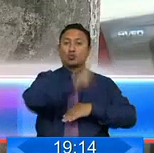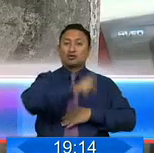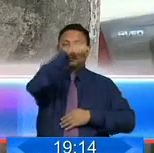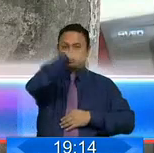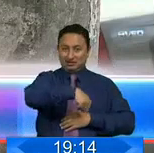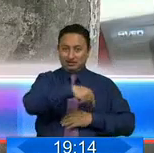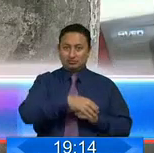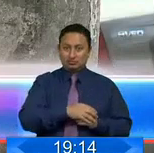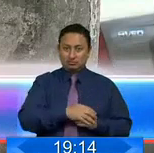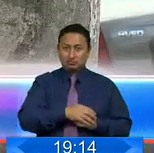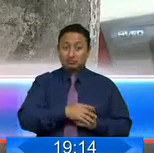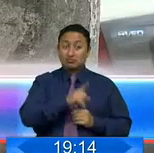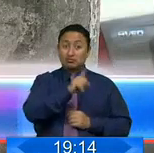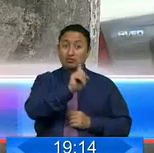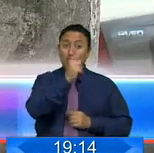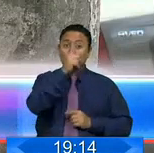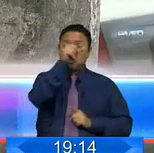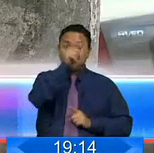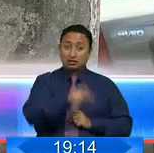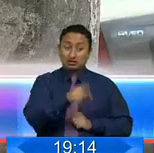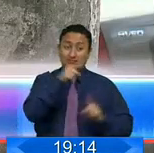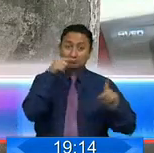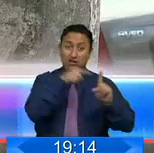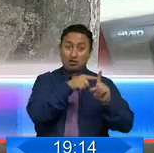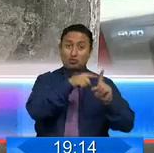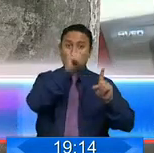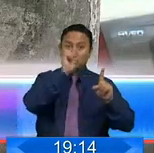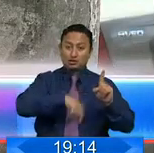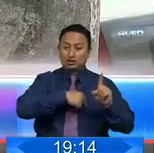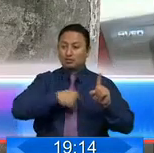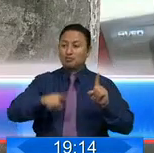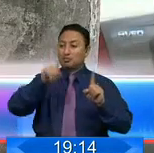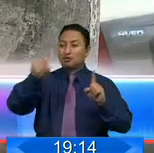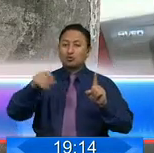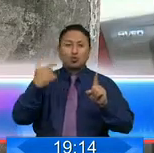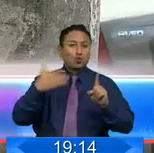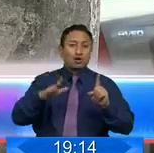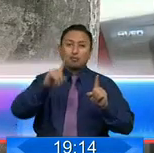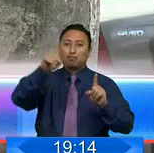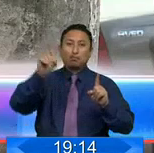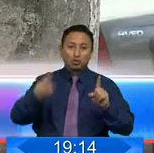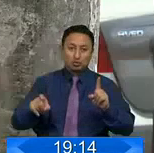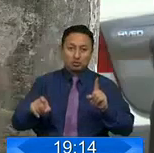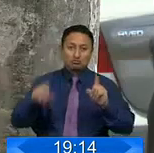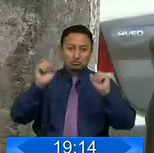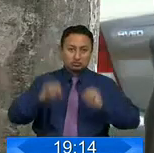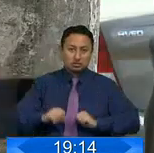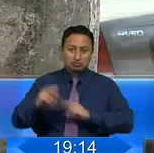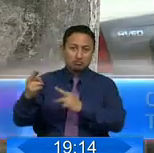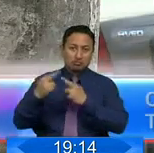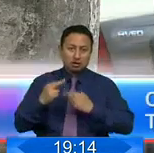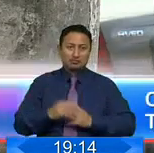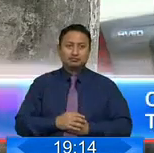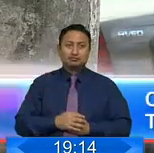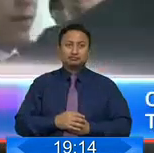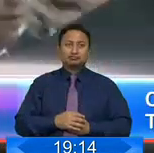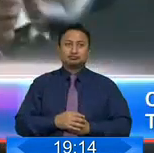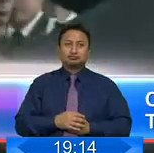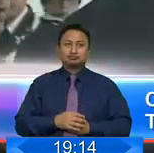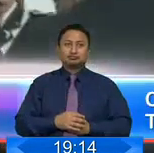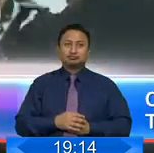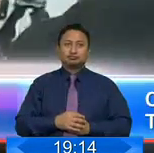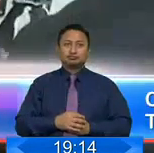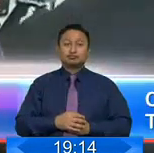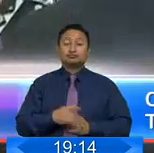Consecuentemente, solamente él tiene la potestad legal para realizar recibir cualquier versión del señor Vini o de cualquier otro procesado. Olavini,